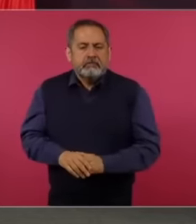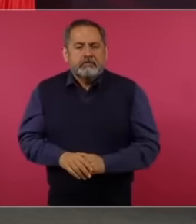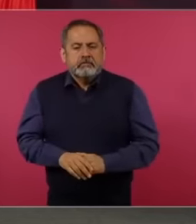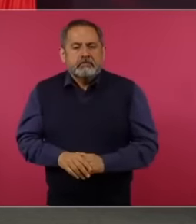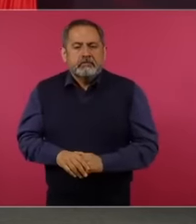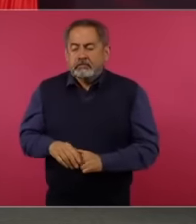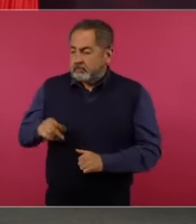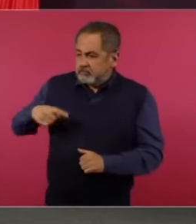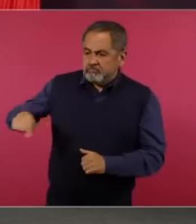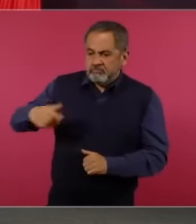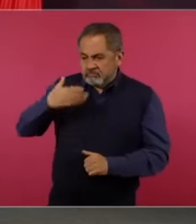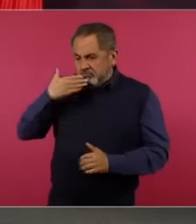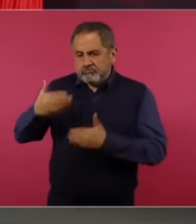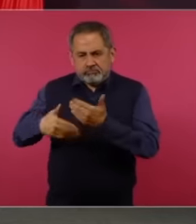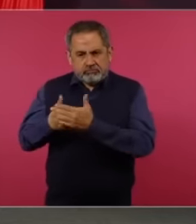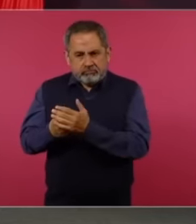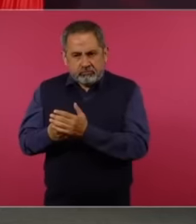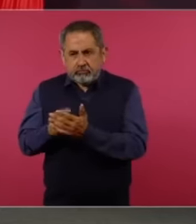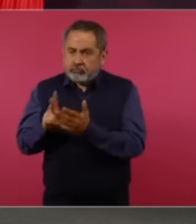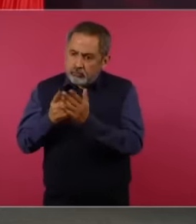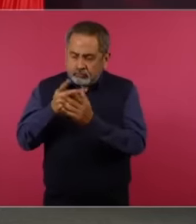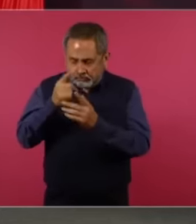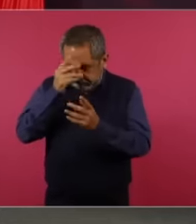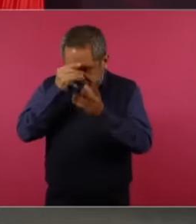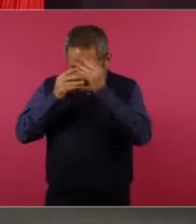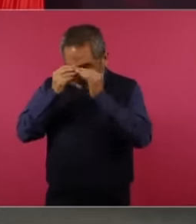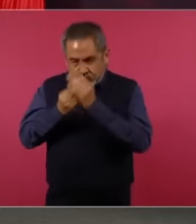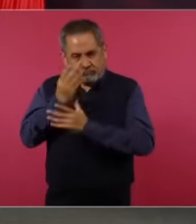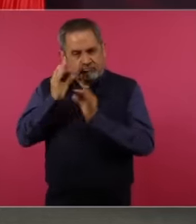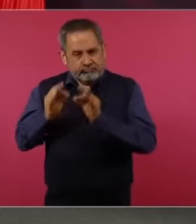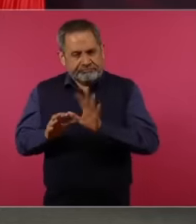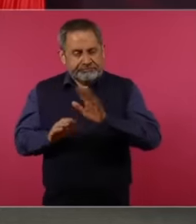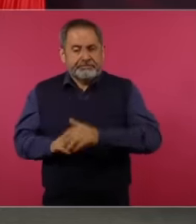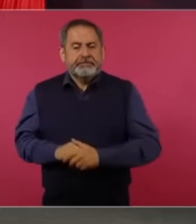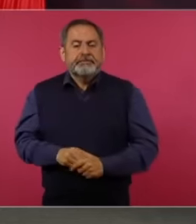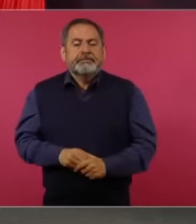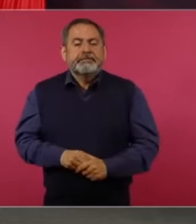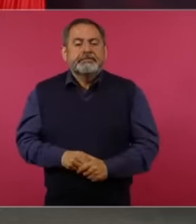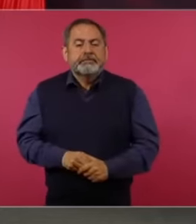que hay un renacimiento.